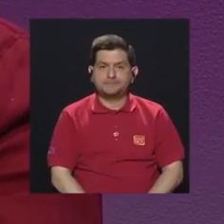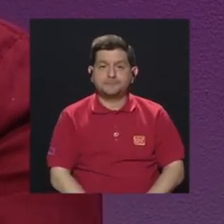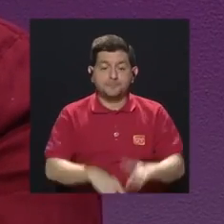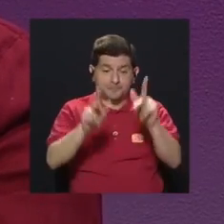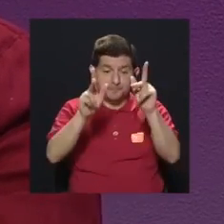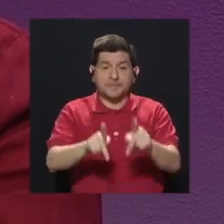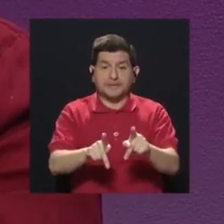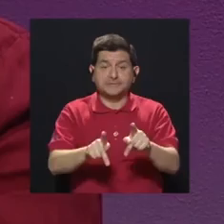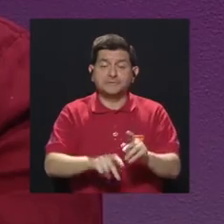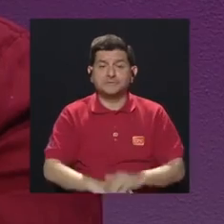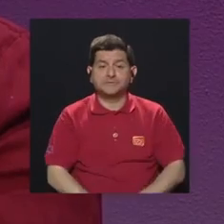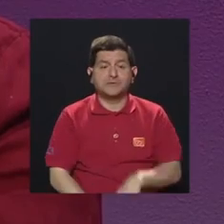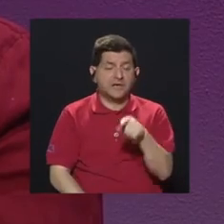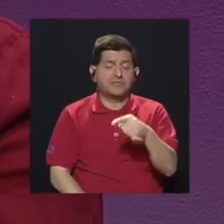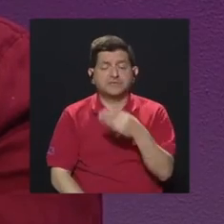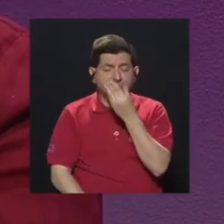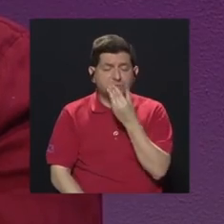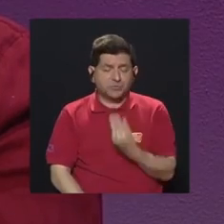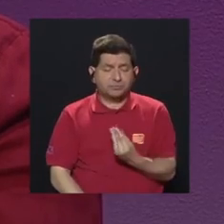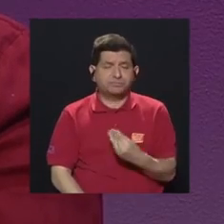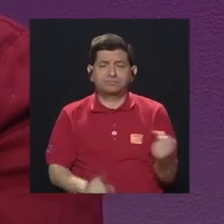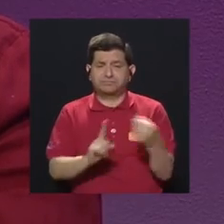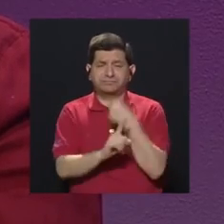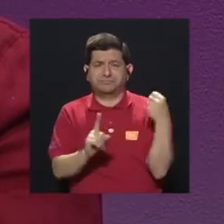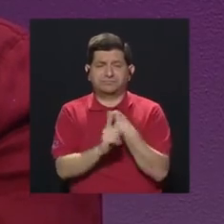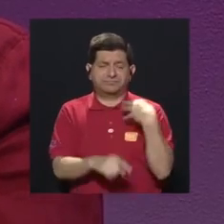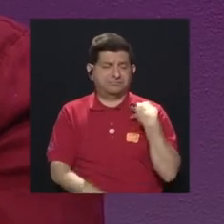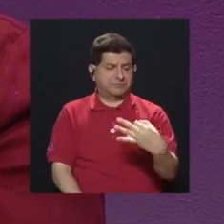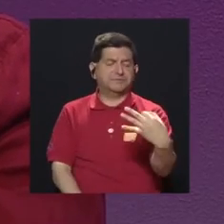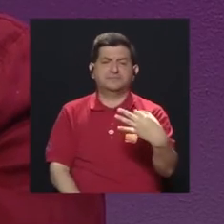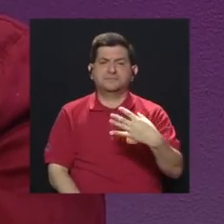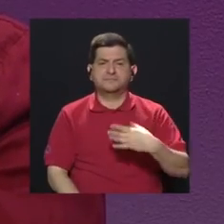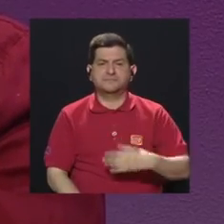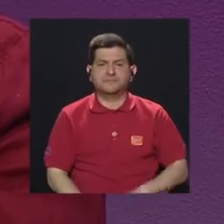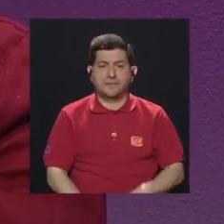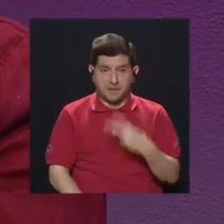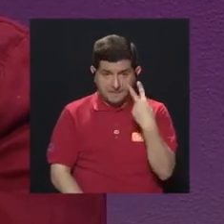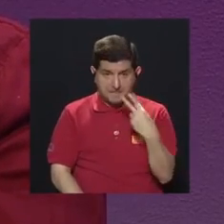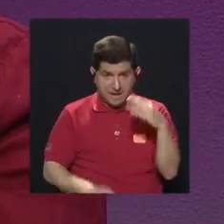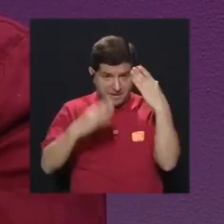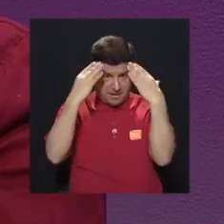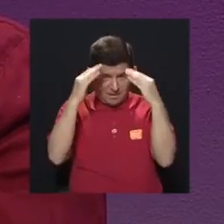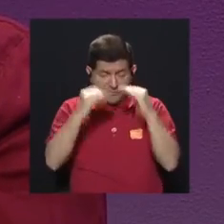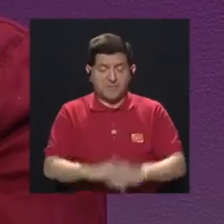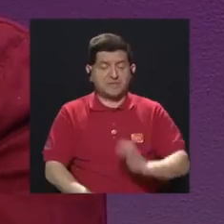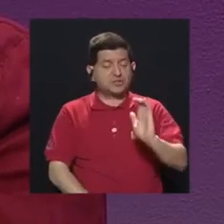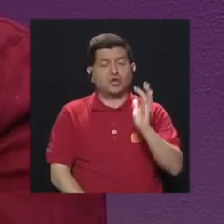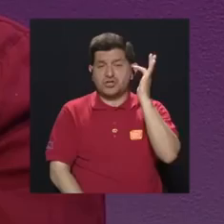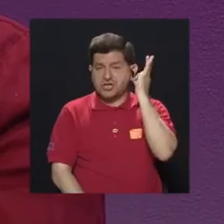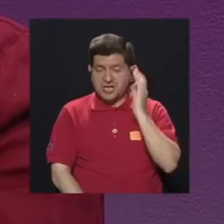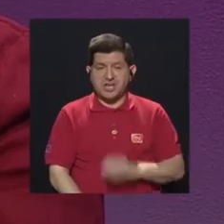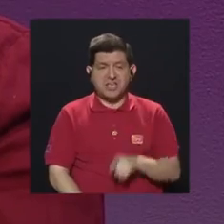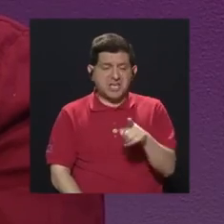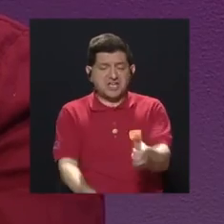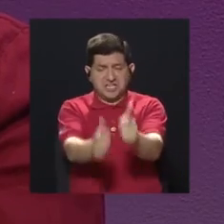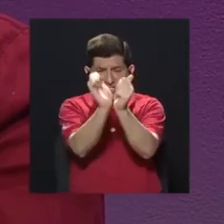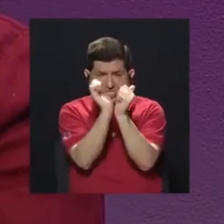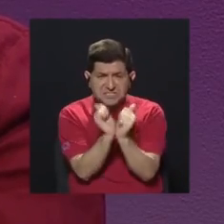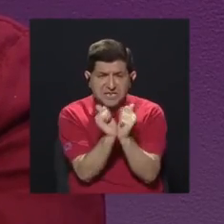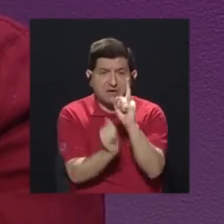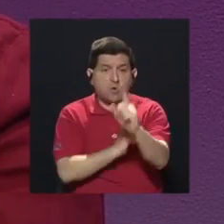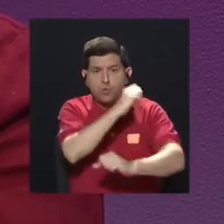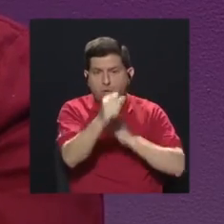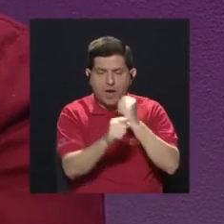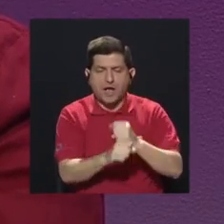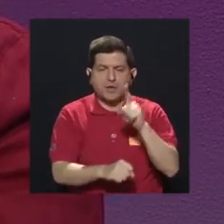personas que están sufriendo violencia todos los días ver una nota como la de una chiquita que fue esclavizada por un año